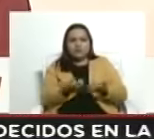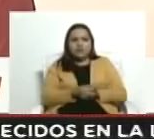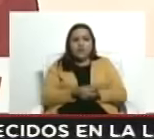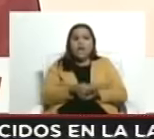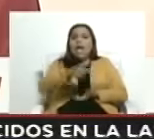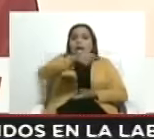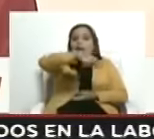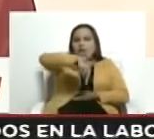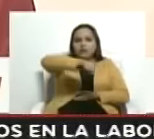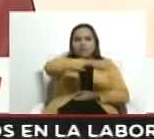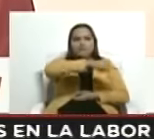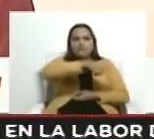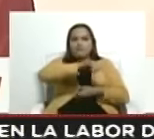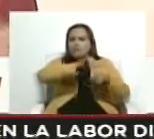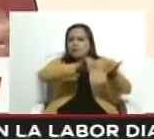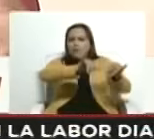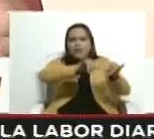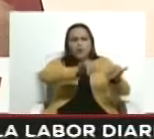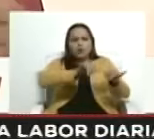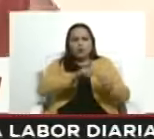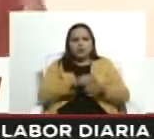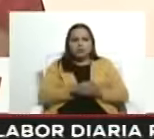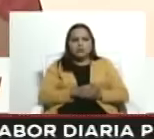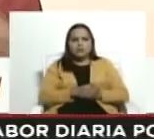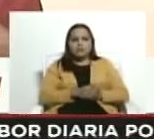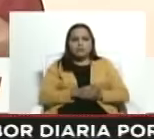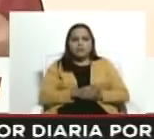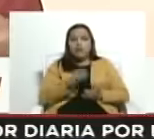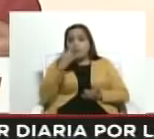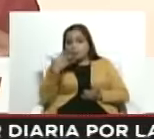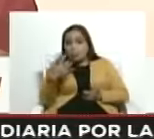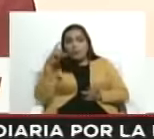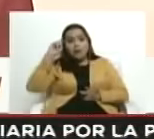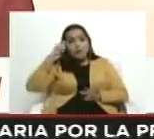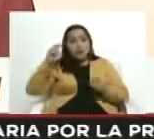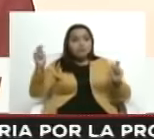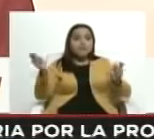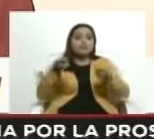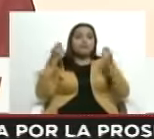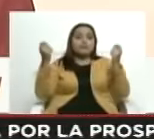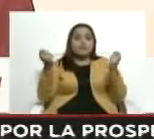Ellos son los mismos. Entonces, bueno, para divulgar esto, y